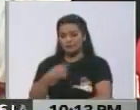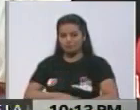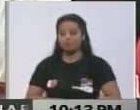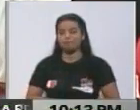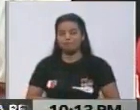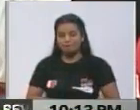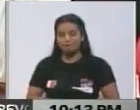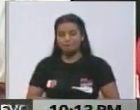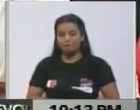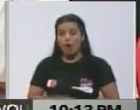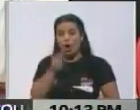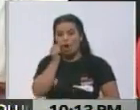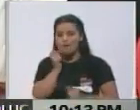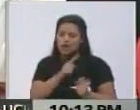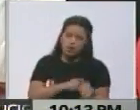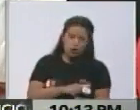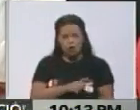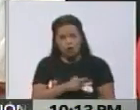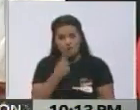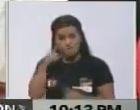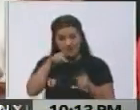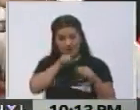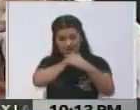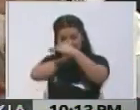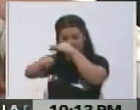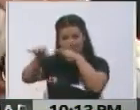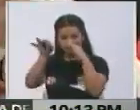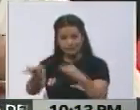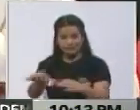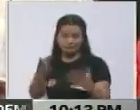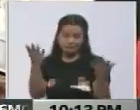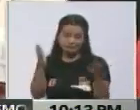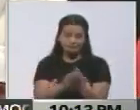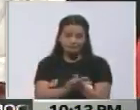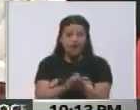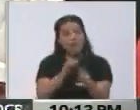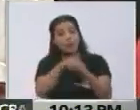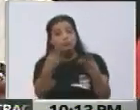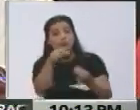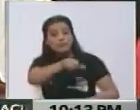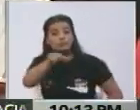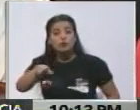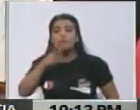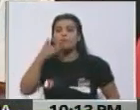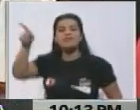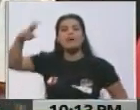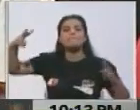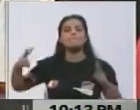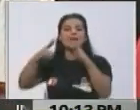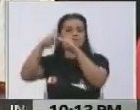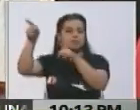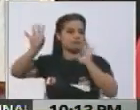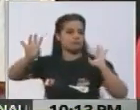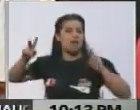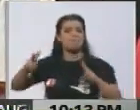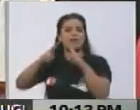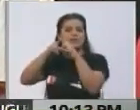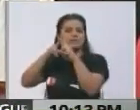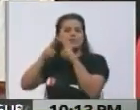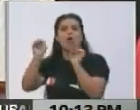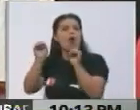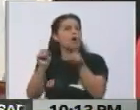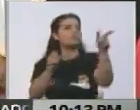Un gol de cabeza de Suárez. Bueno. ¿Cuánta gente está, por ejemplo, ahorita en París o en